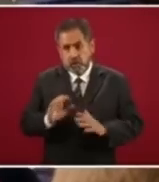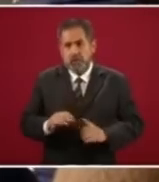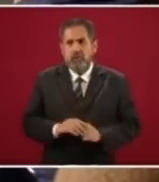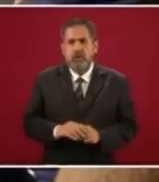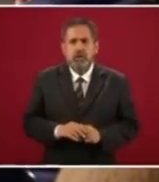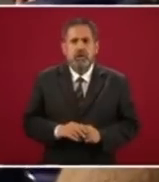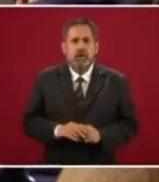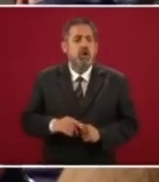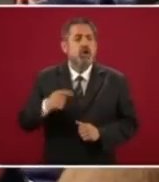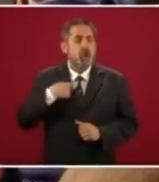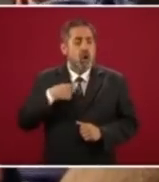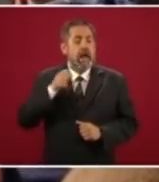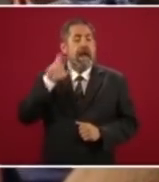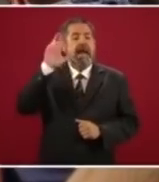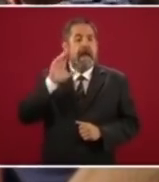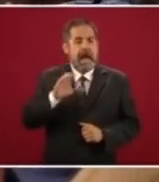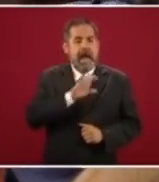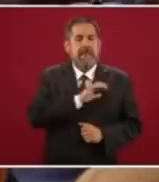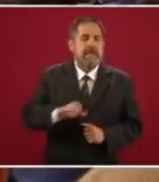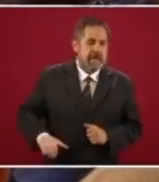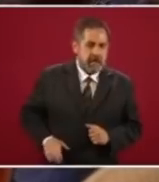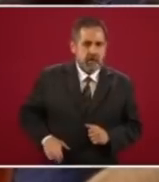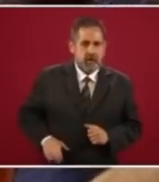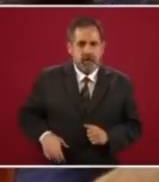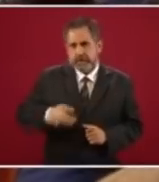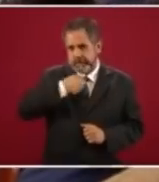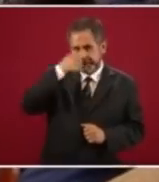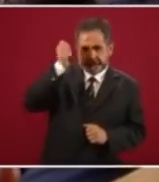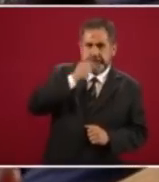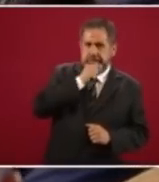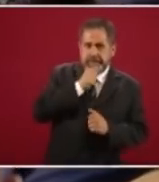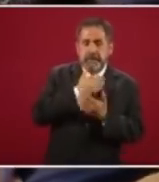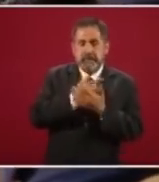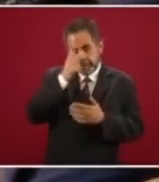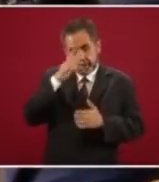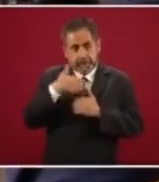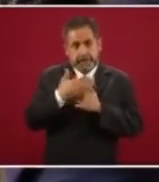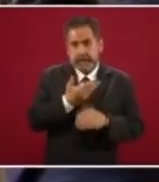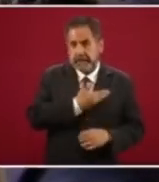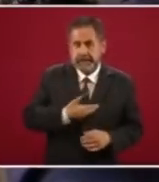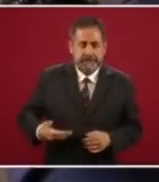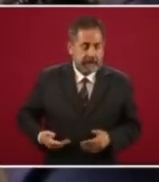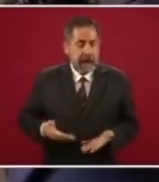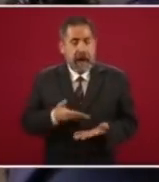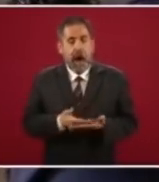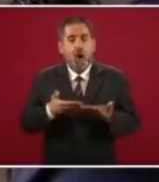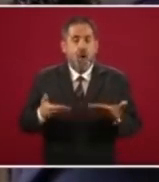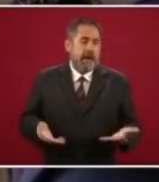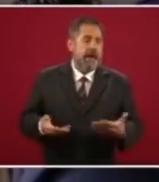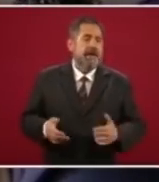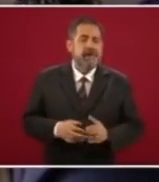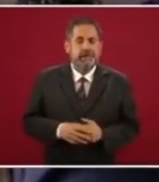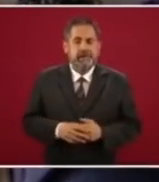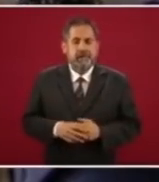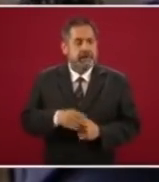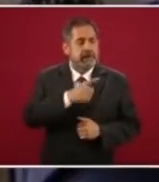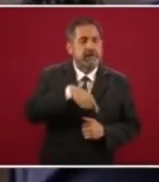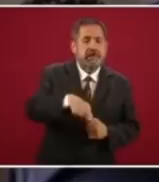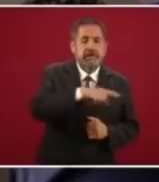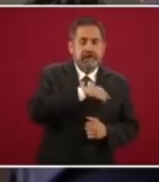Todavía era yo precandidato a la presidencia, y ahora